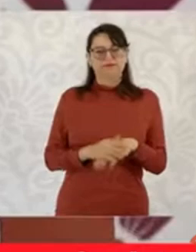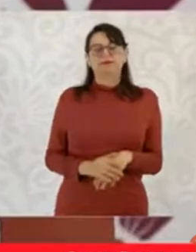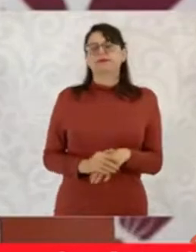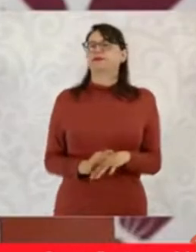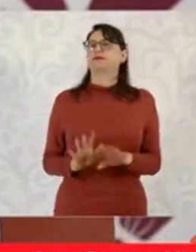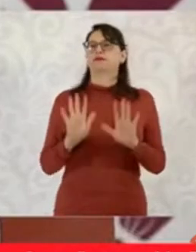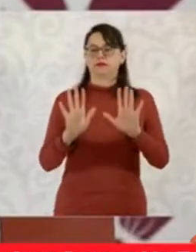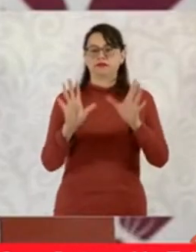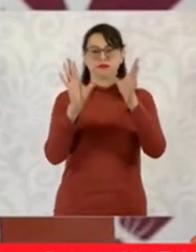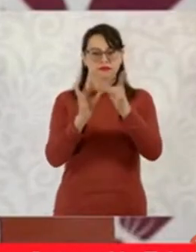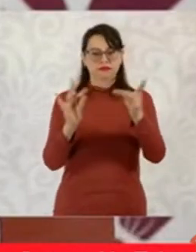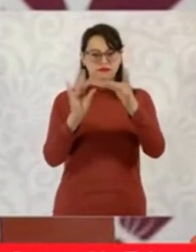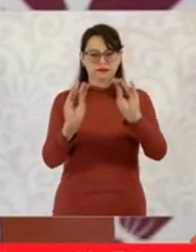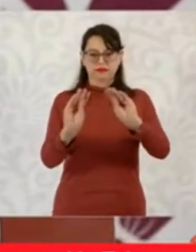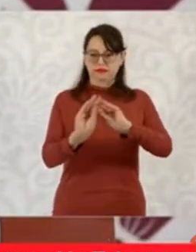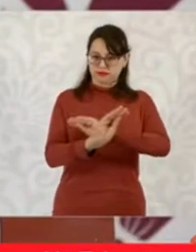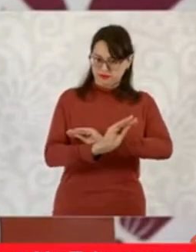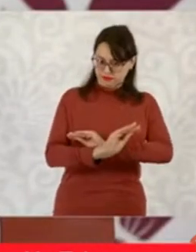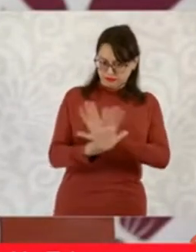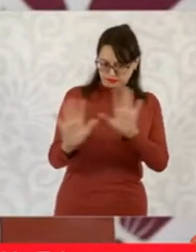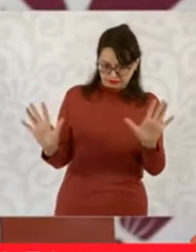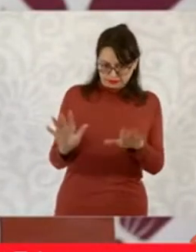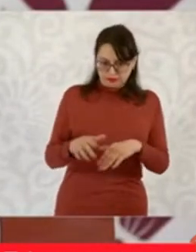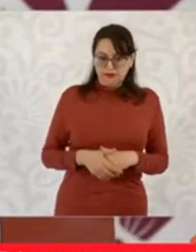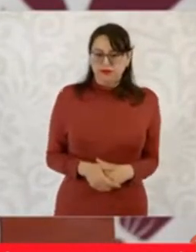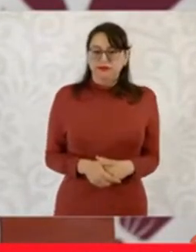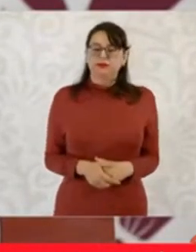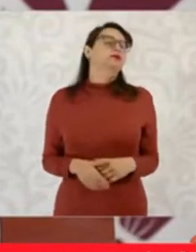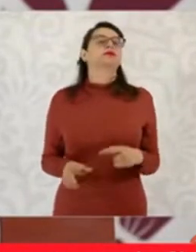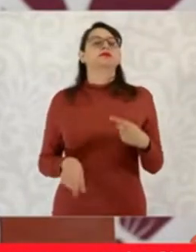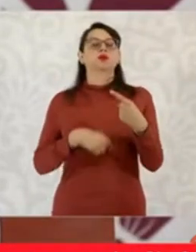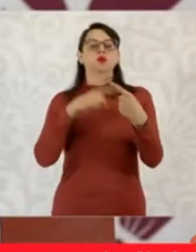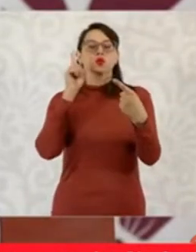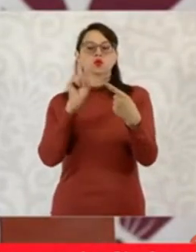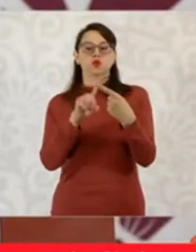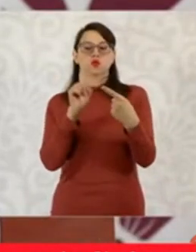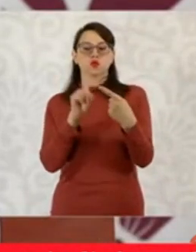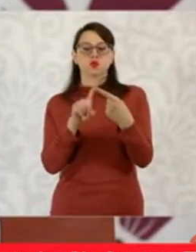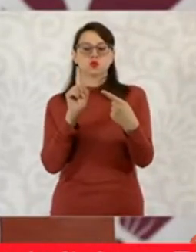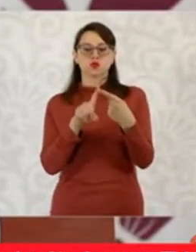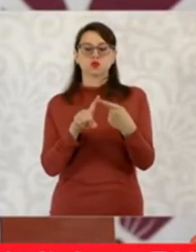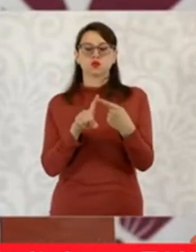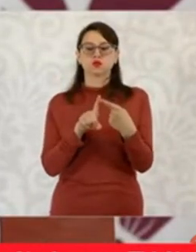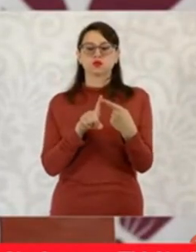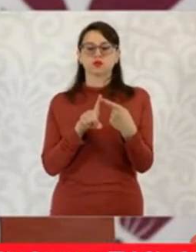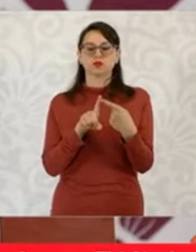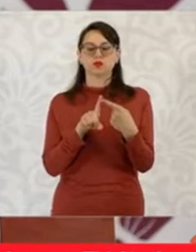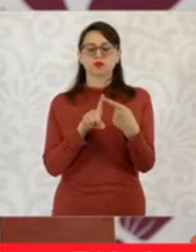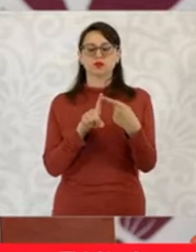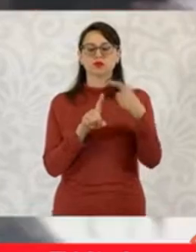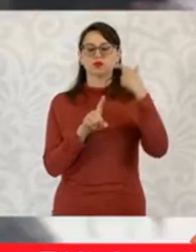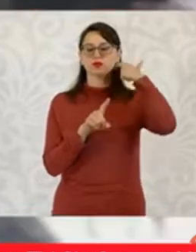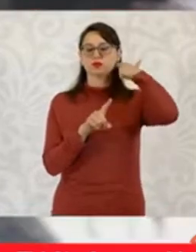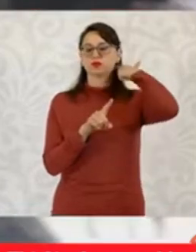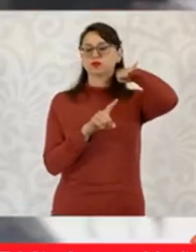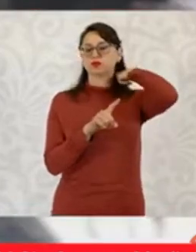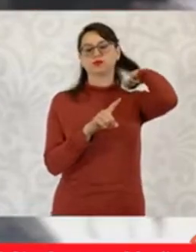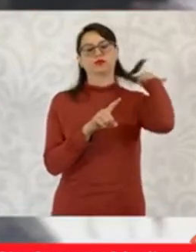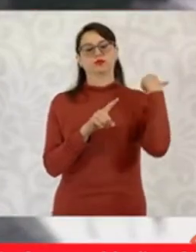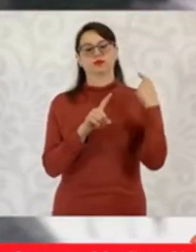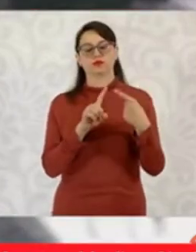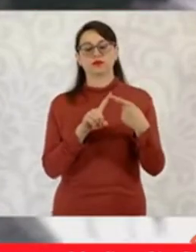Número uno, nosotros tenemos la responsabilidad como gobierno de atender